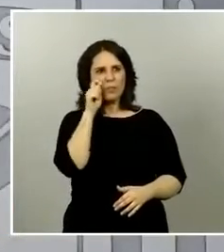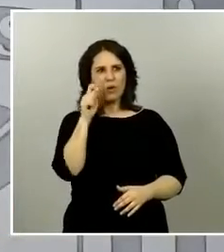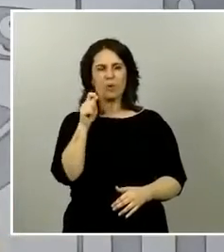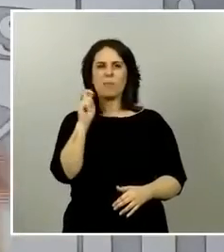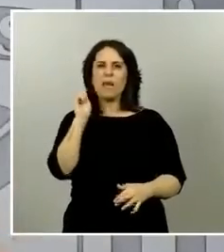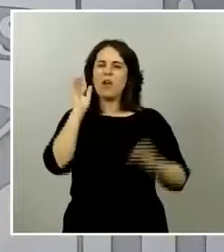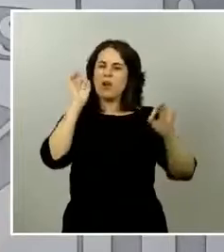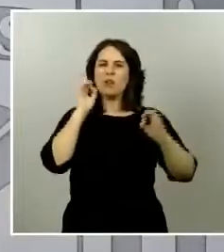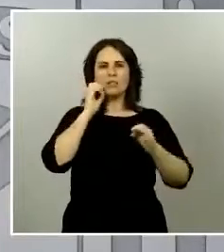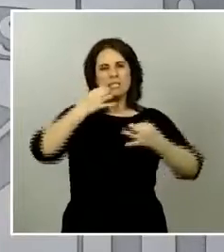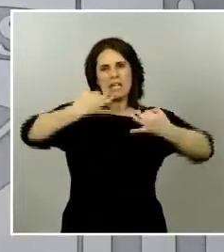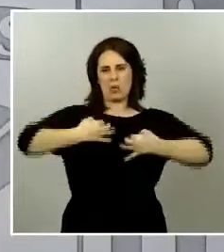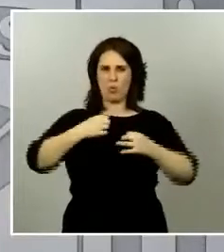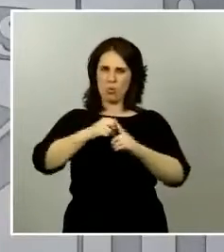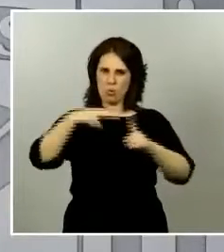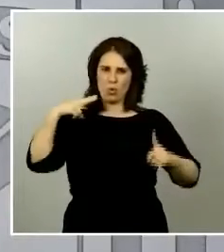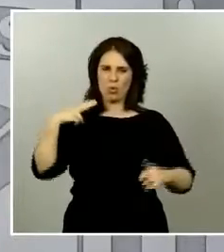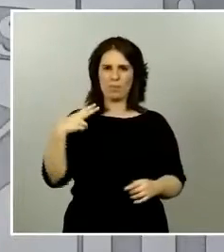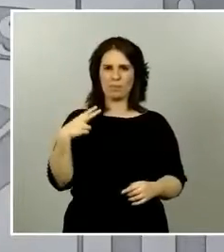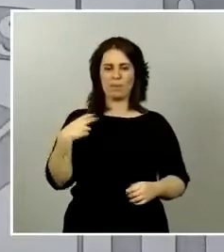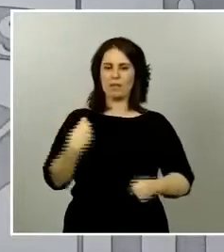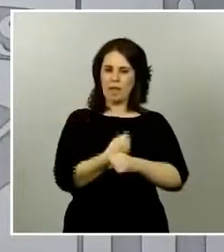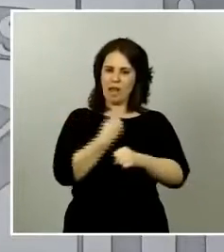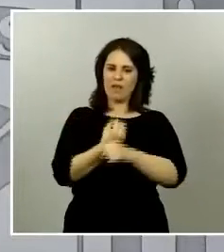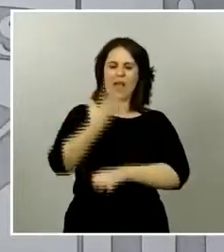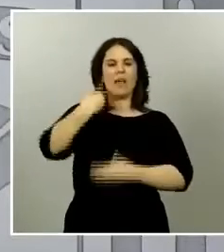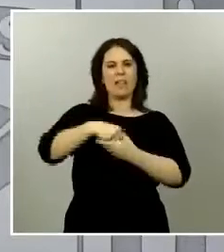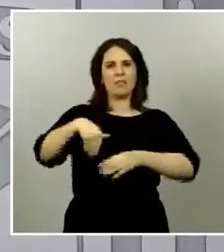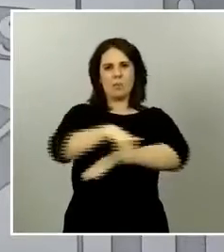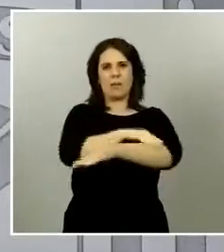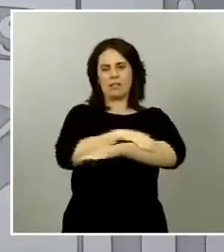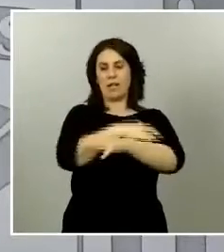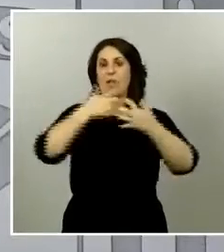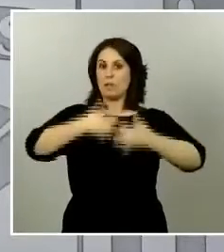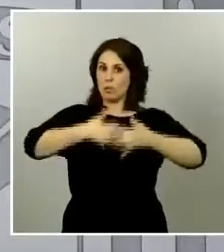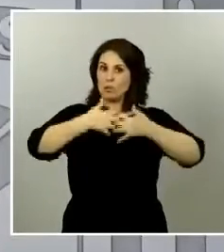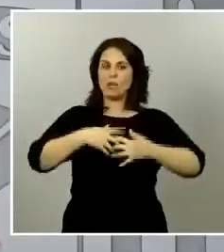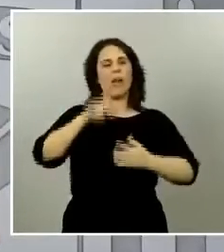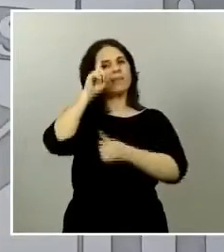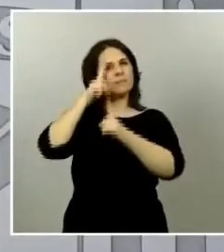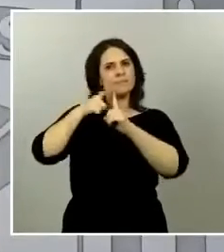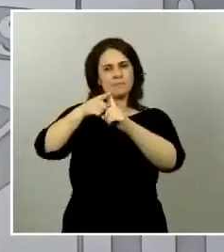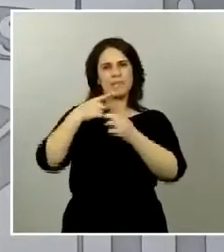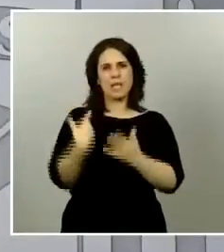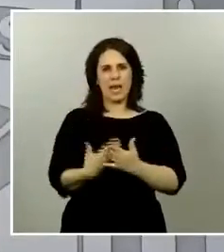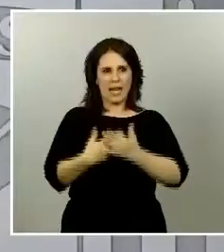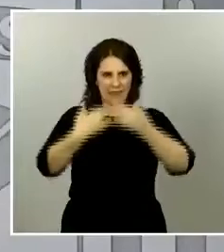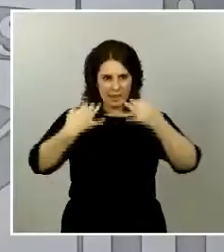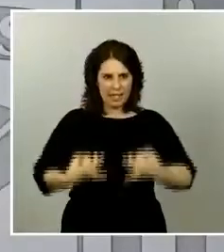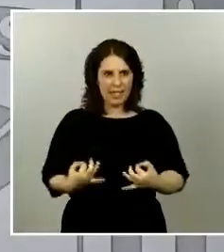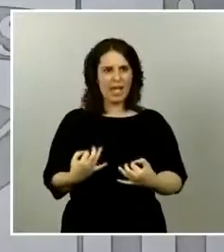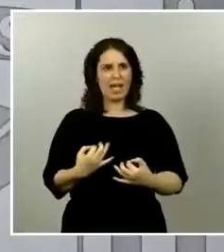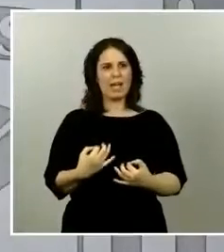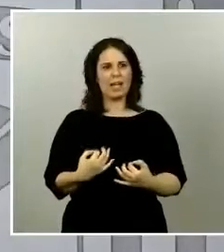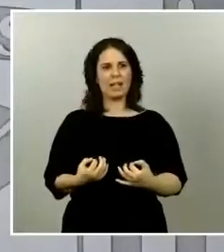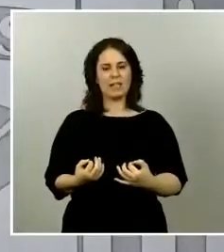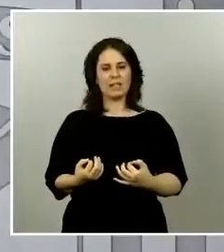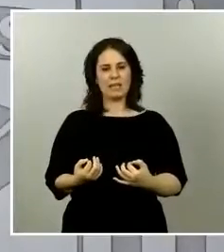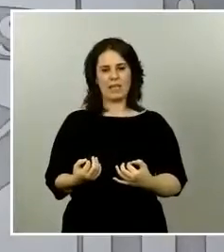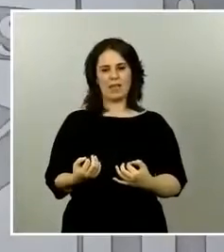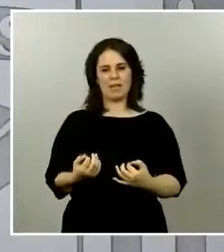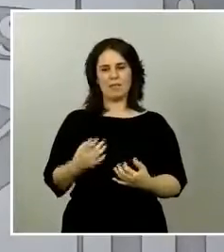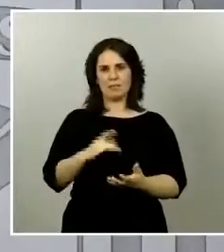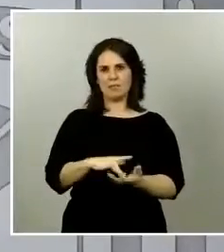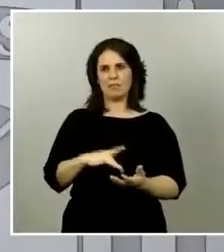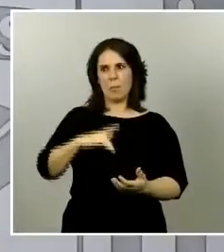queremos reactivar esta parte del turismo desde la perspectiva del turismo seguro. Se está trabajando desde el Ministerio de Industria para tener